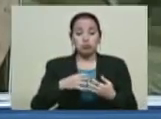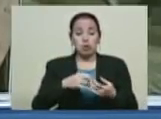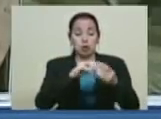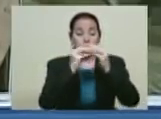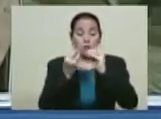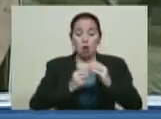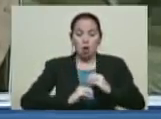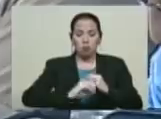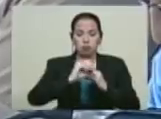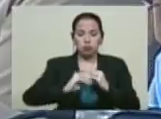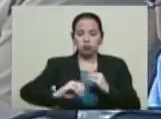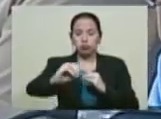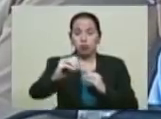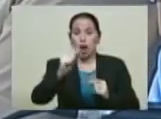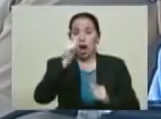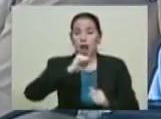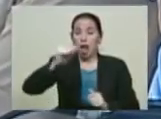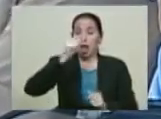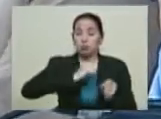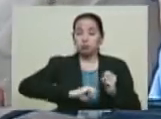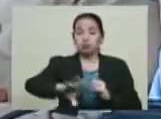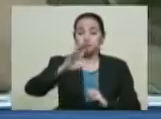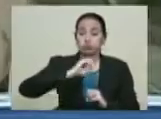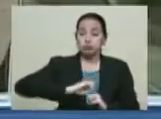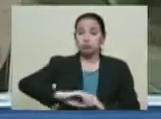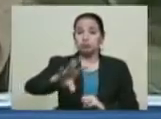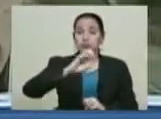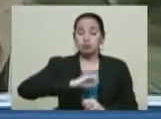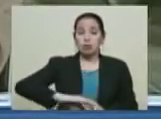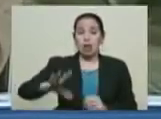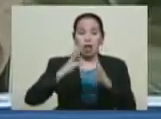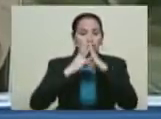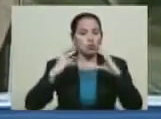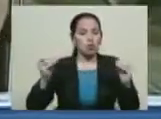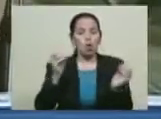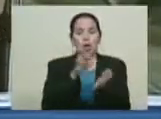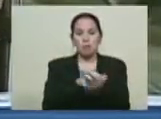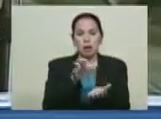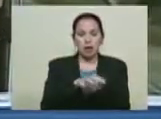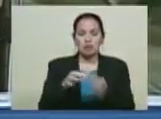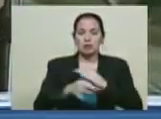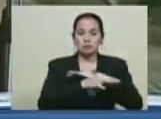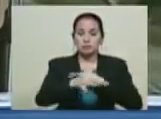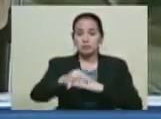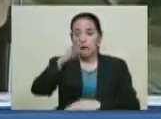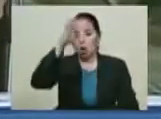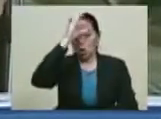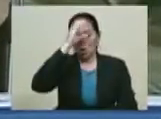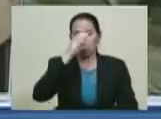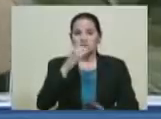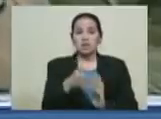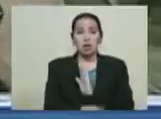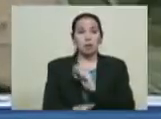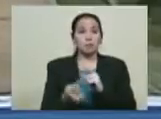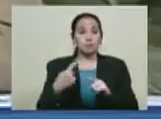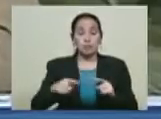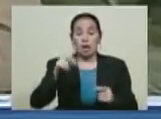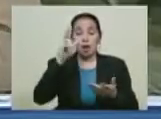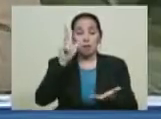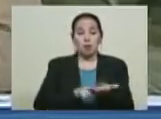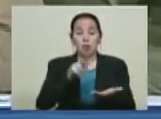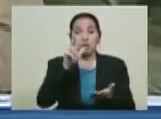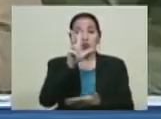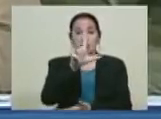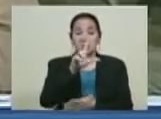a los acueductos que surten de agua potable a la isla de Margarita y Coche. Aprobado los